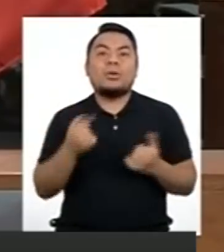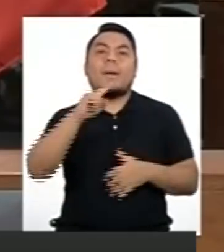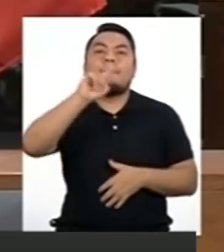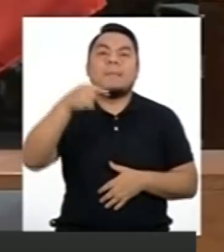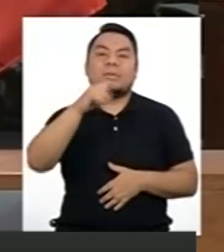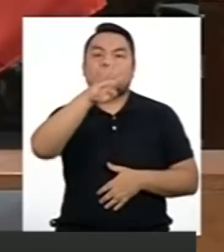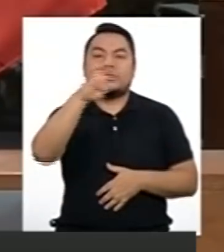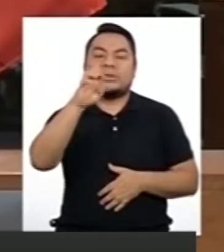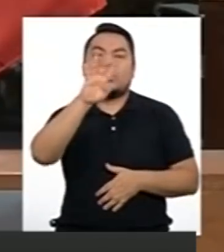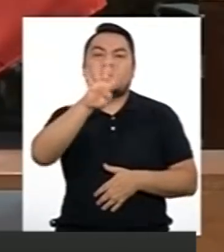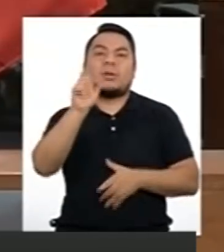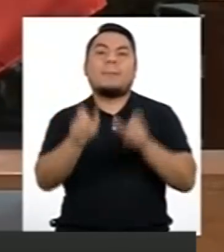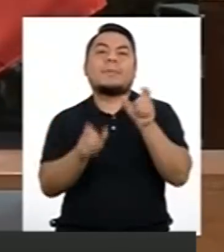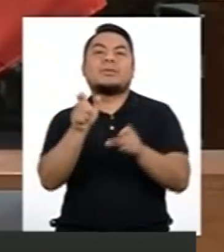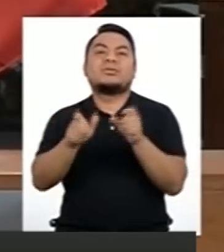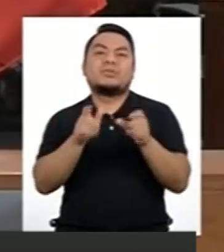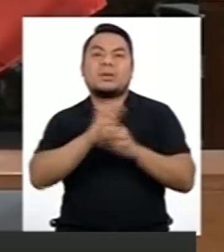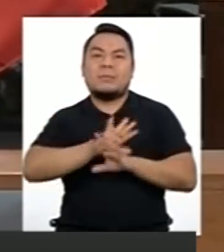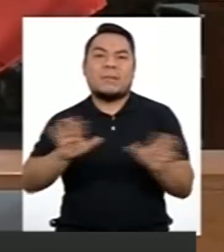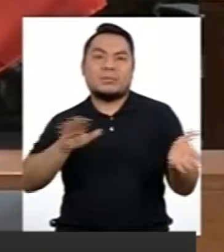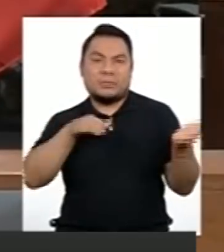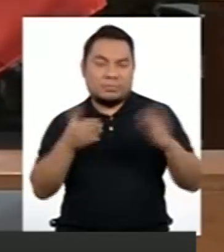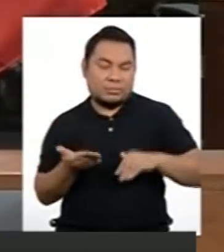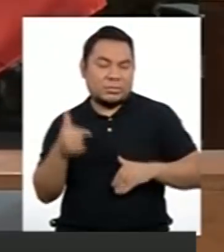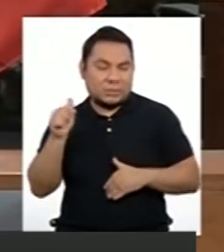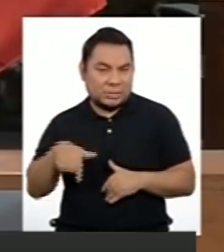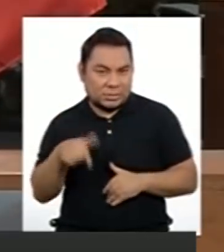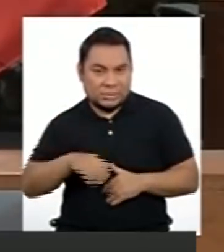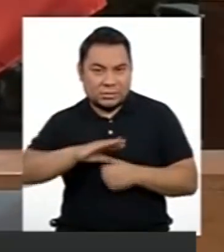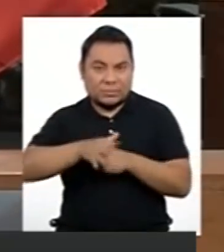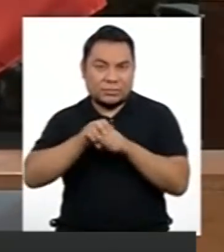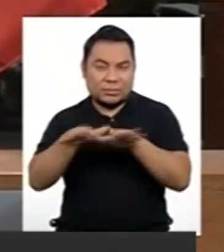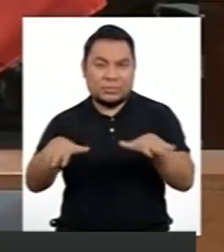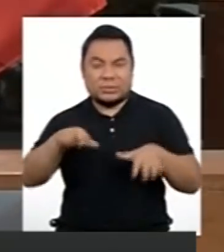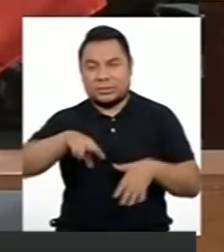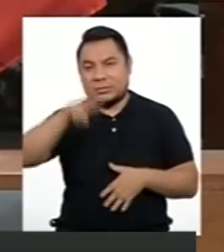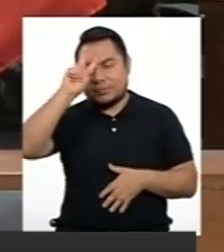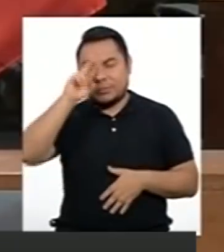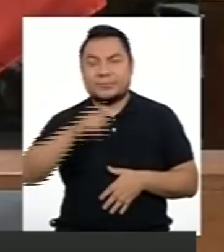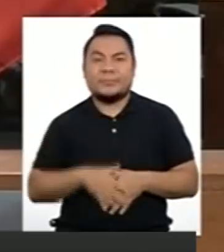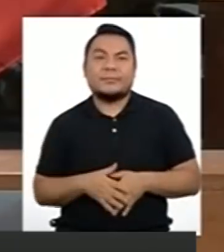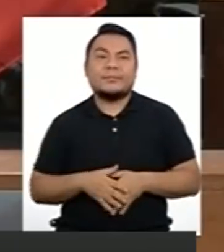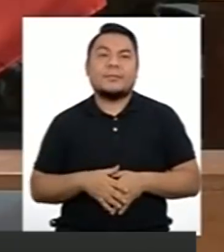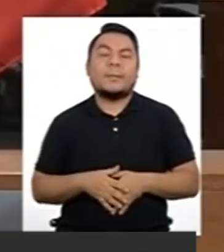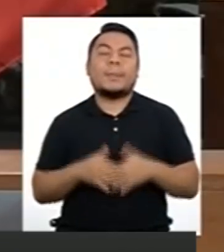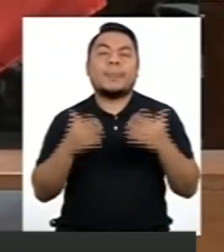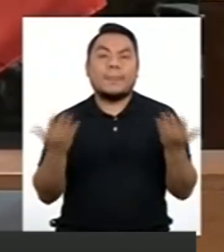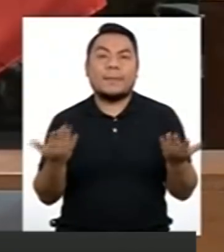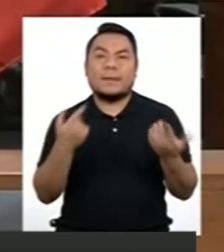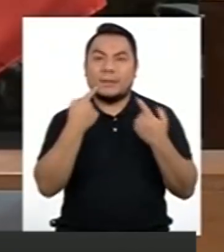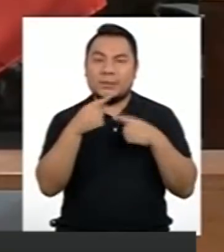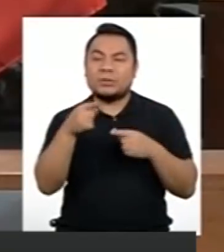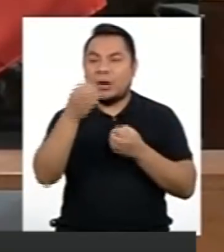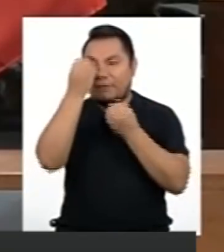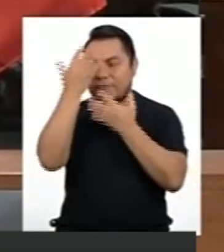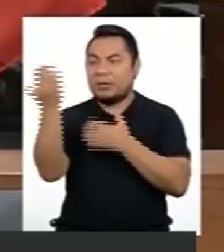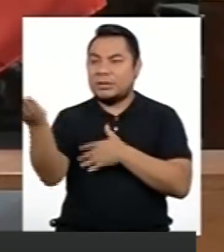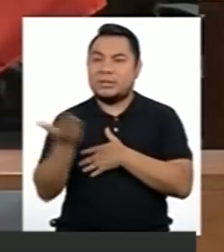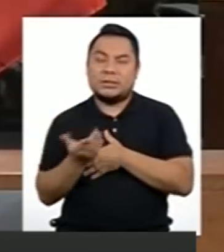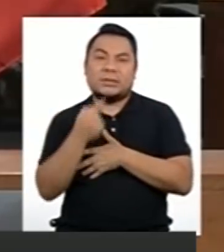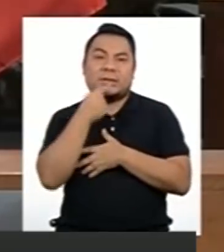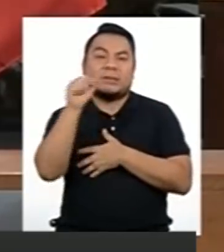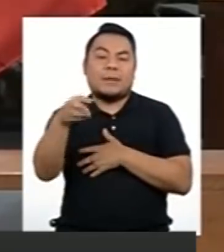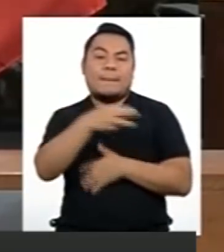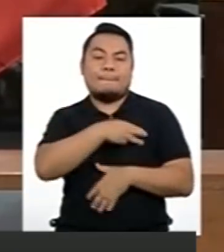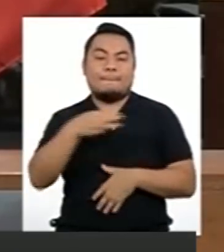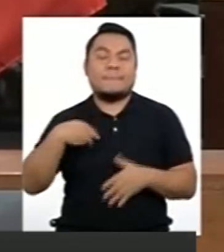1.444 personas que han fallecido producto del COVID-19 confirmado, ¿no? La información que nos reporta